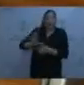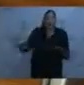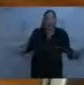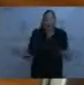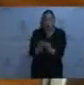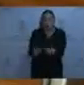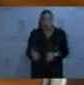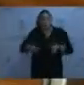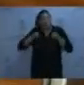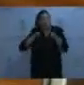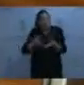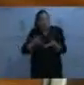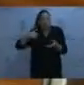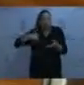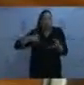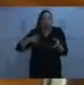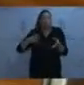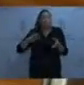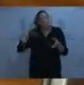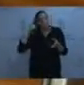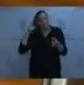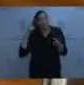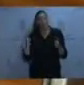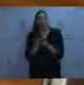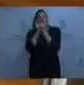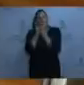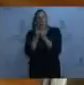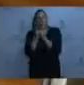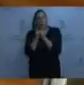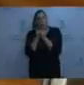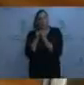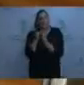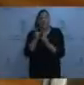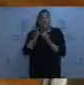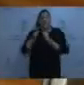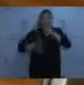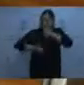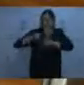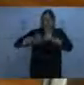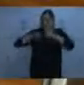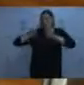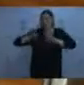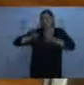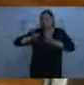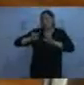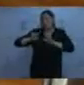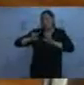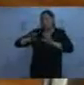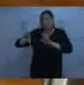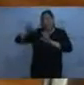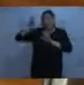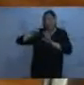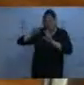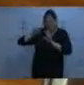intento sintetizar que la reválida de sexto, a la que entiendo usted se refiere, con este